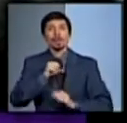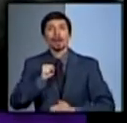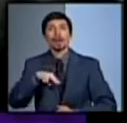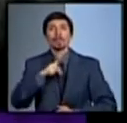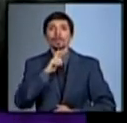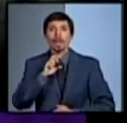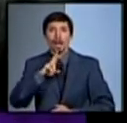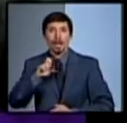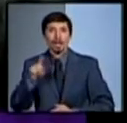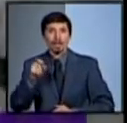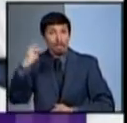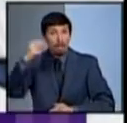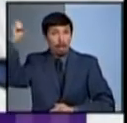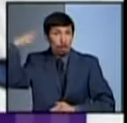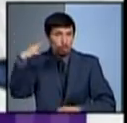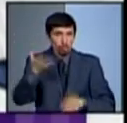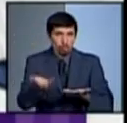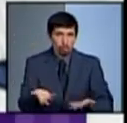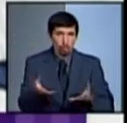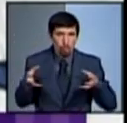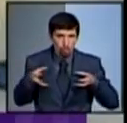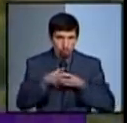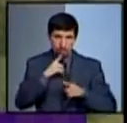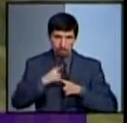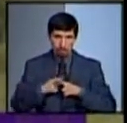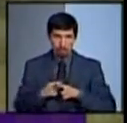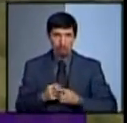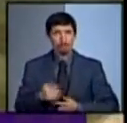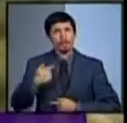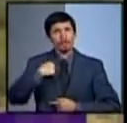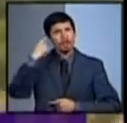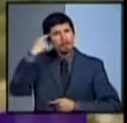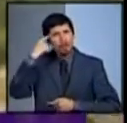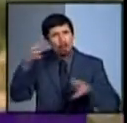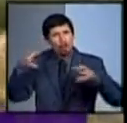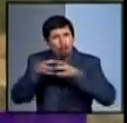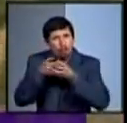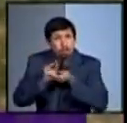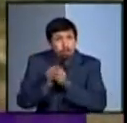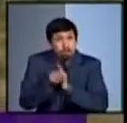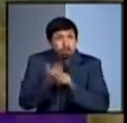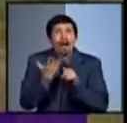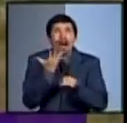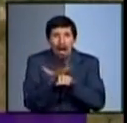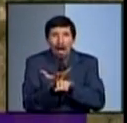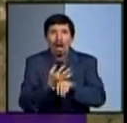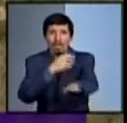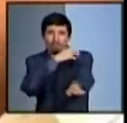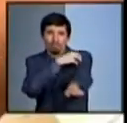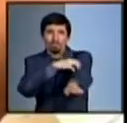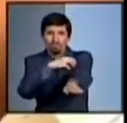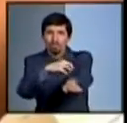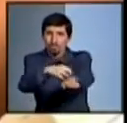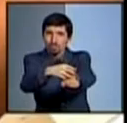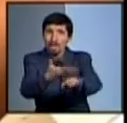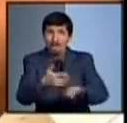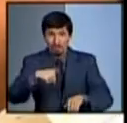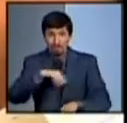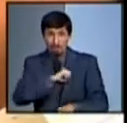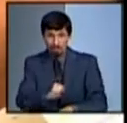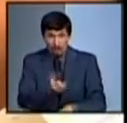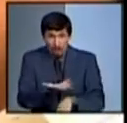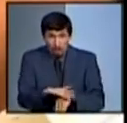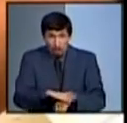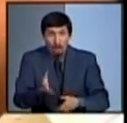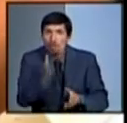Luz. Pienso yo, las sectas proliferan por todo el país y aquí en Santiago hay una gran cantidad y